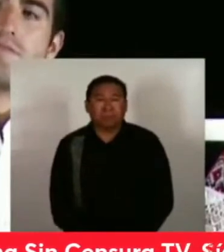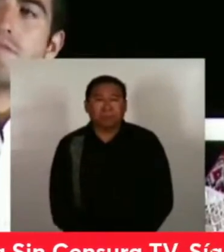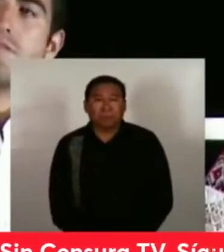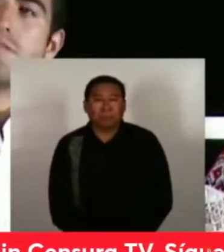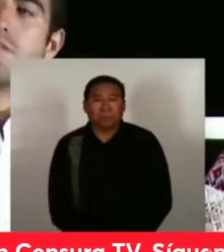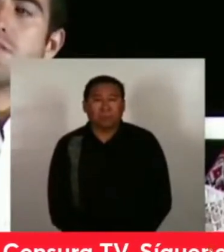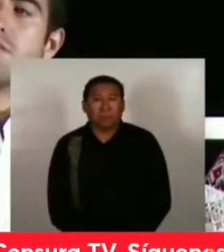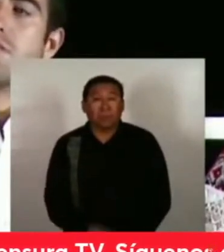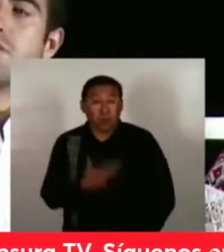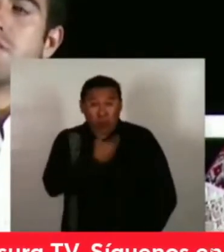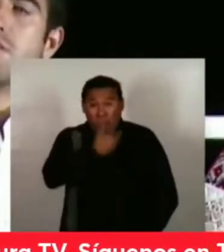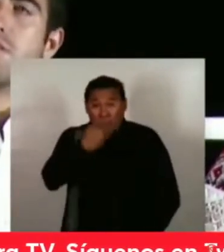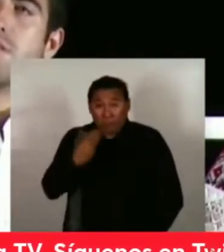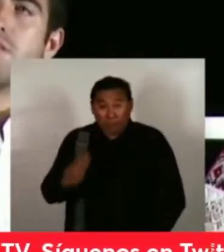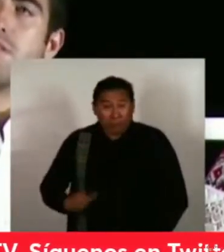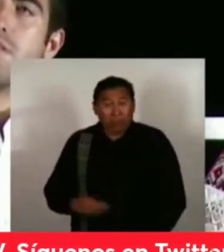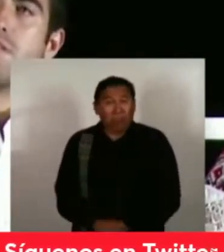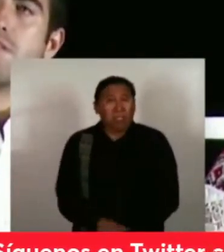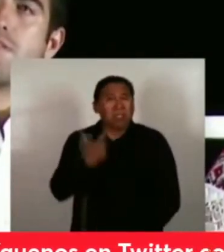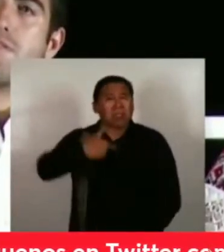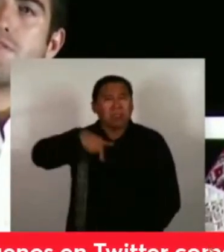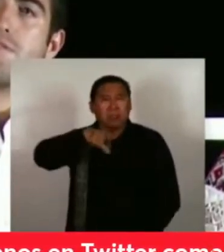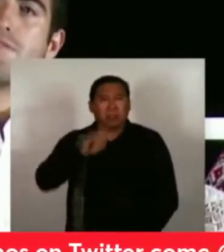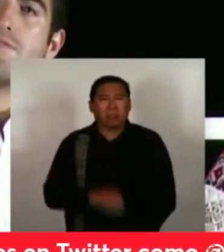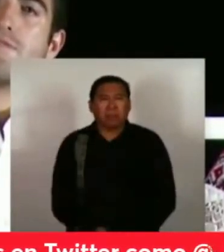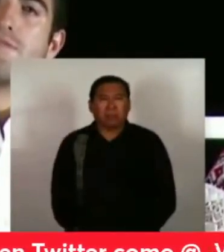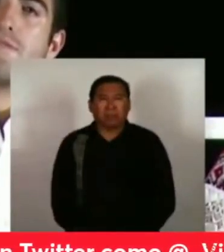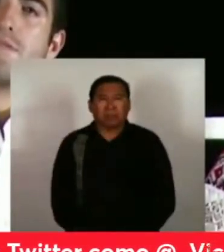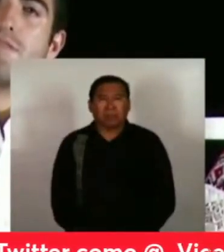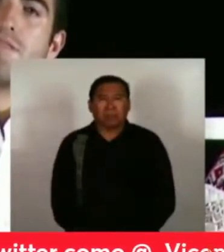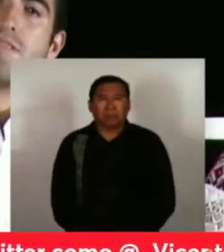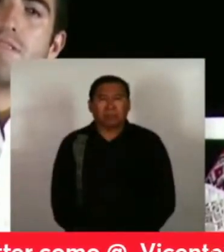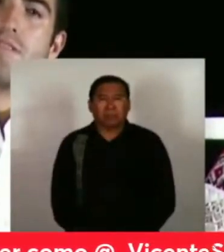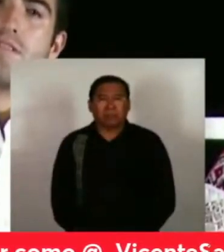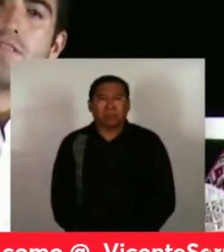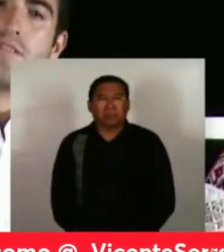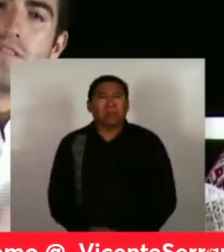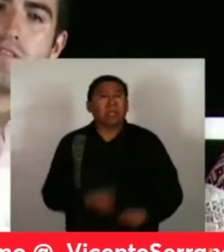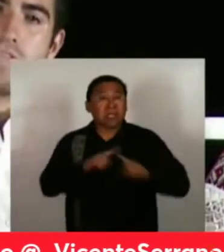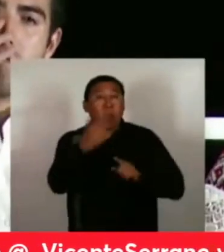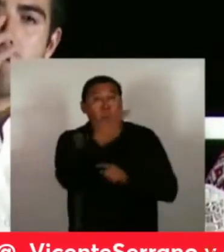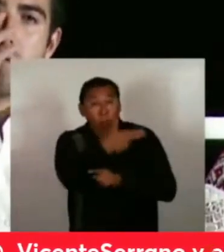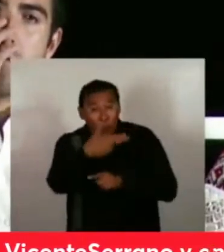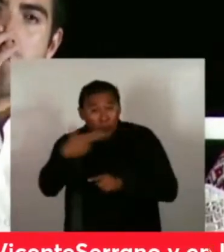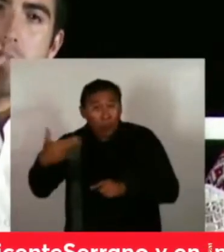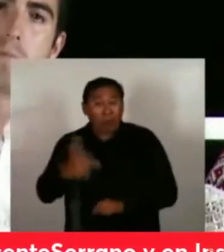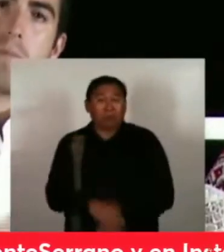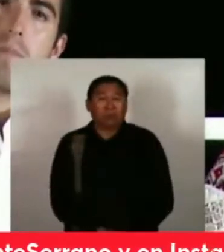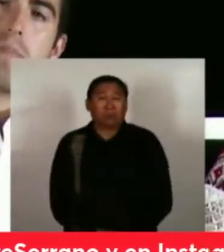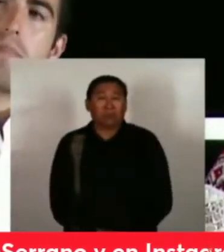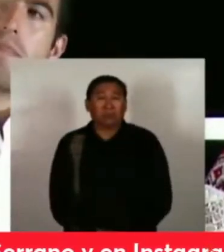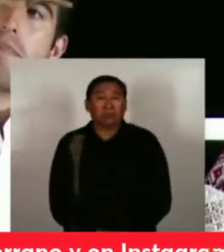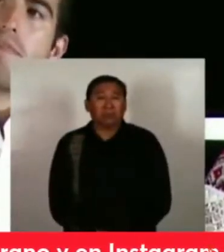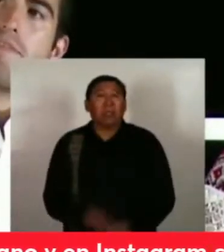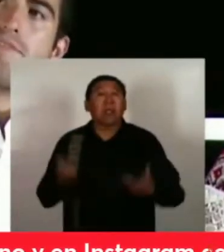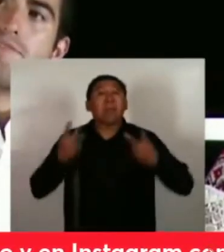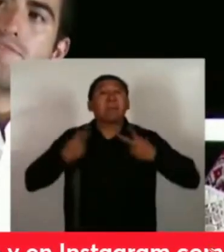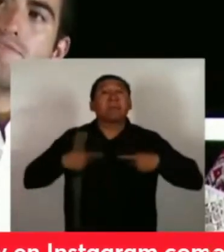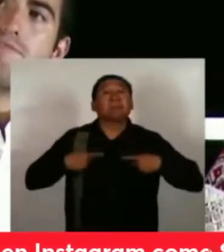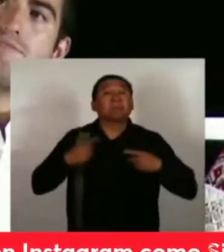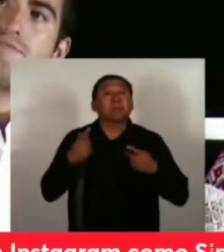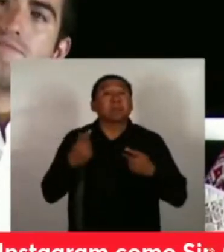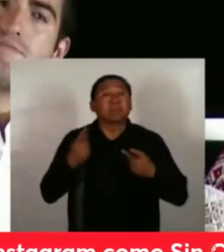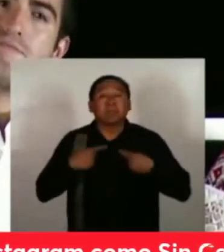y otros municipios de Quintana Roo con los grandes hoteles, pero a la gente la